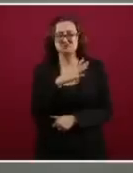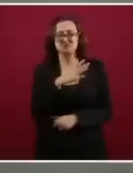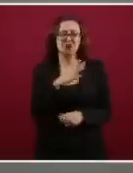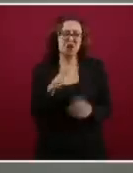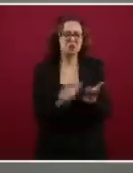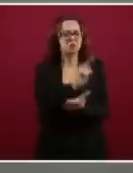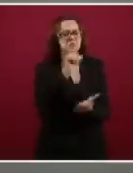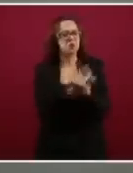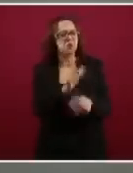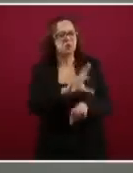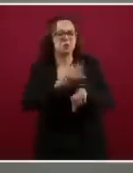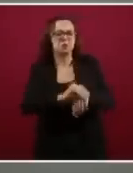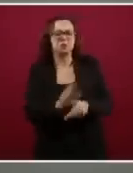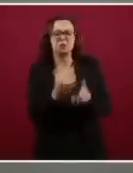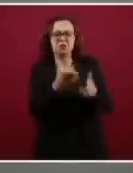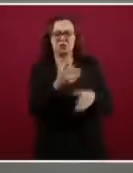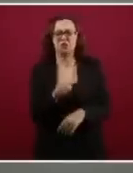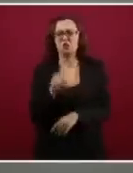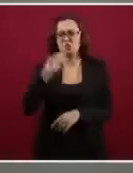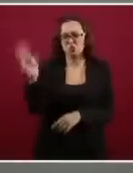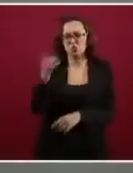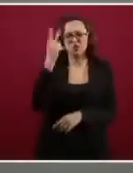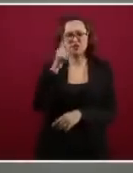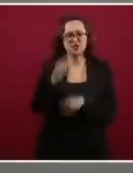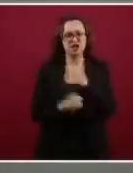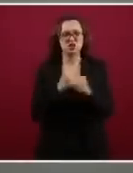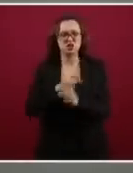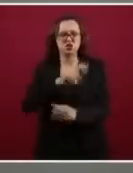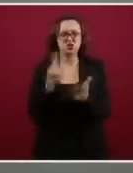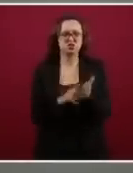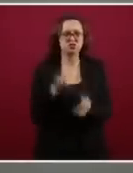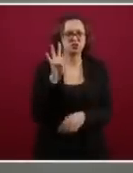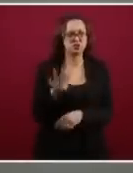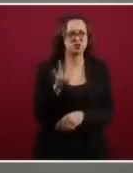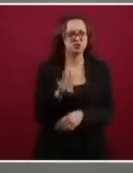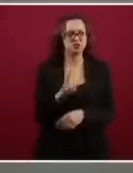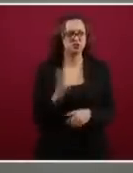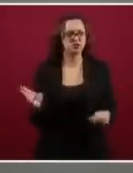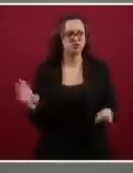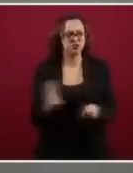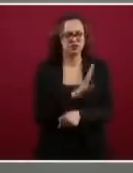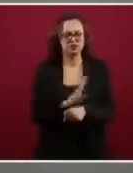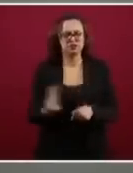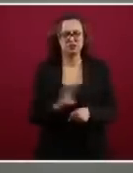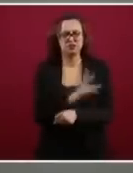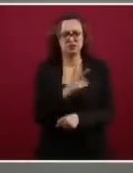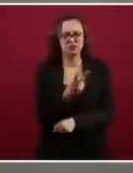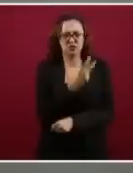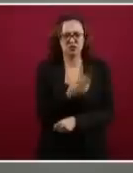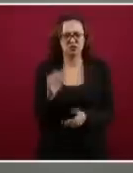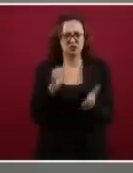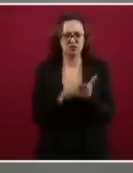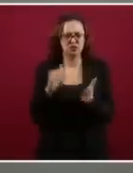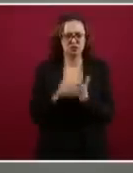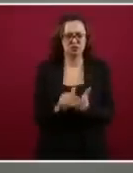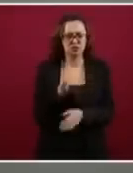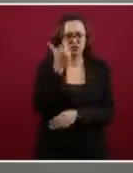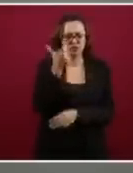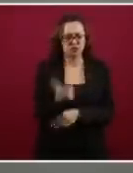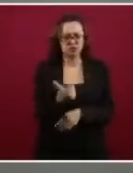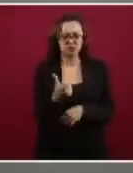legal. Una universidad en el 2019 se vio beneficiada con 200 millones de